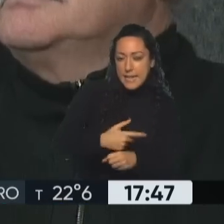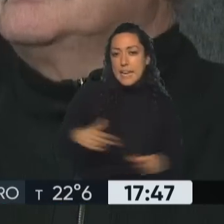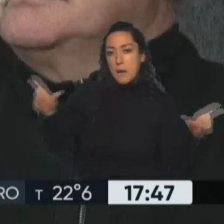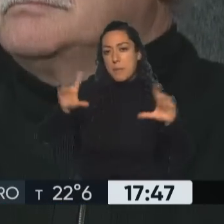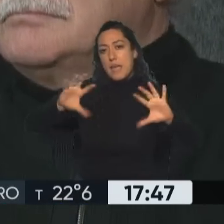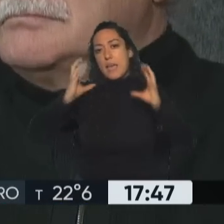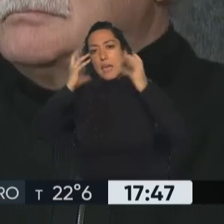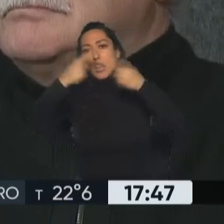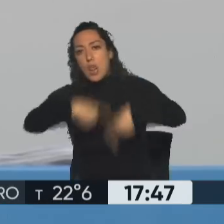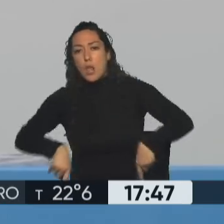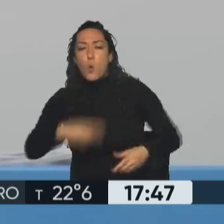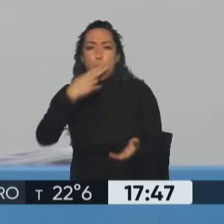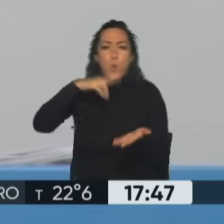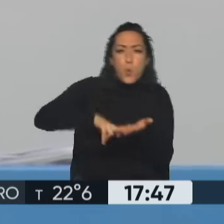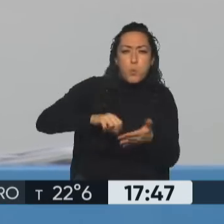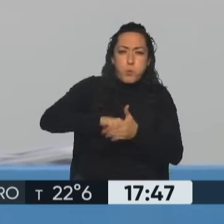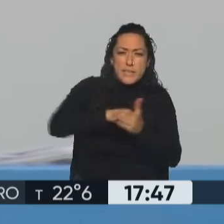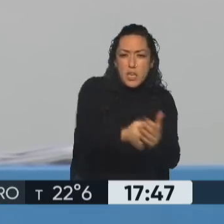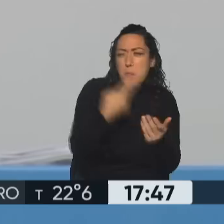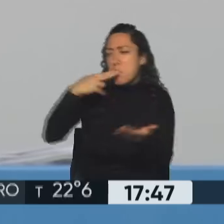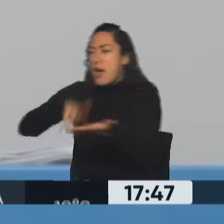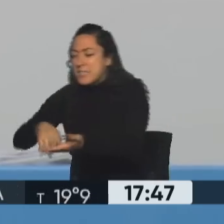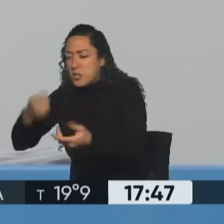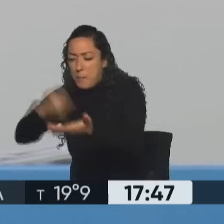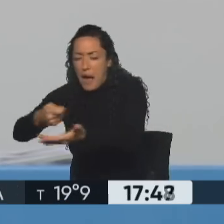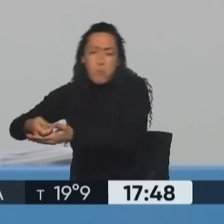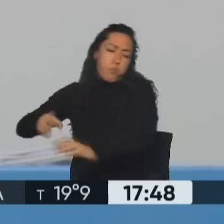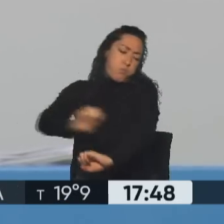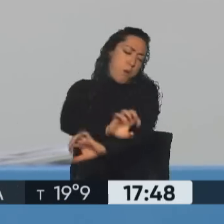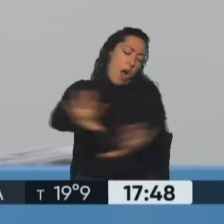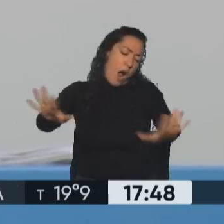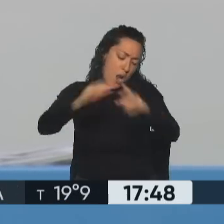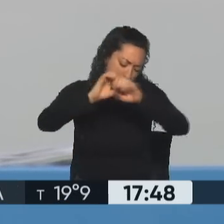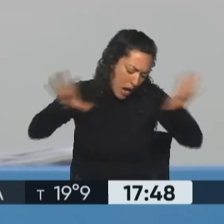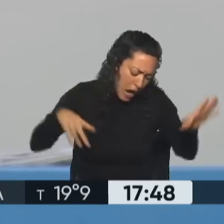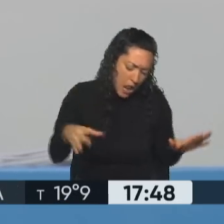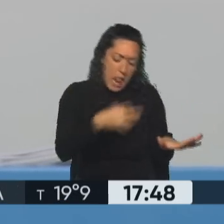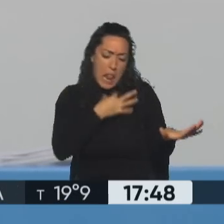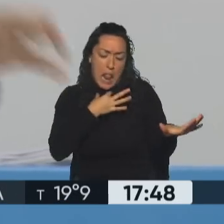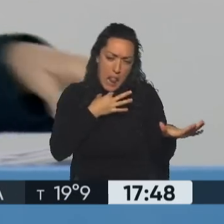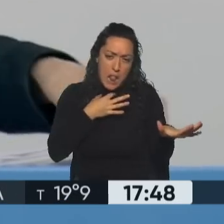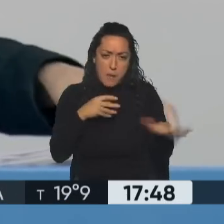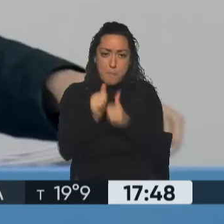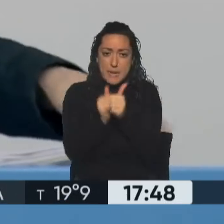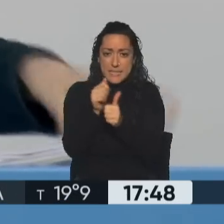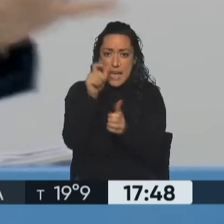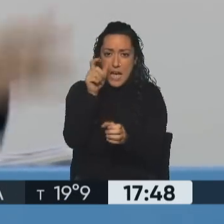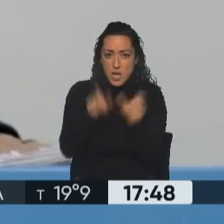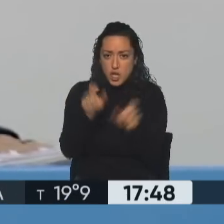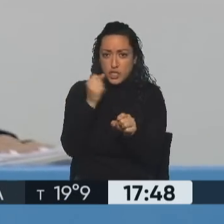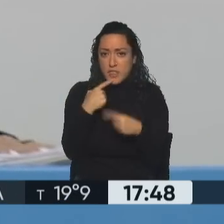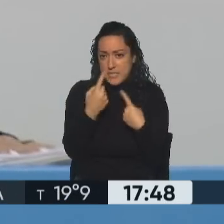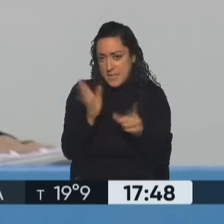presión tributaria, los impuestos que pagamos, qué desastre, que esto y que el otro, que no podemos. Bien, veamos.